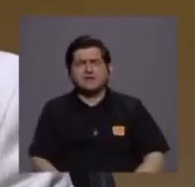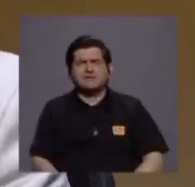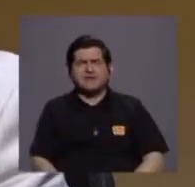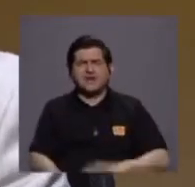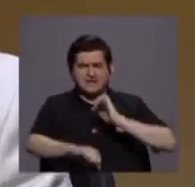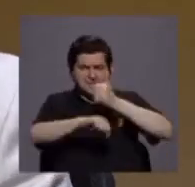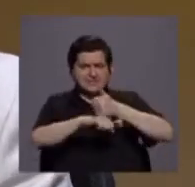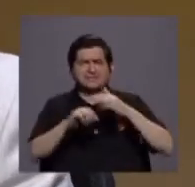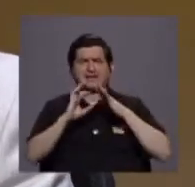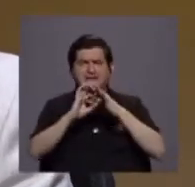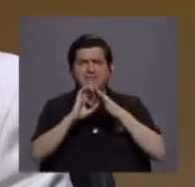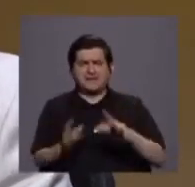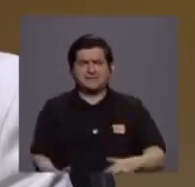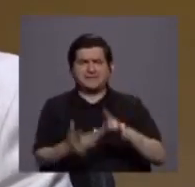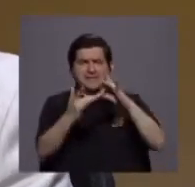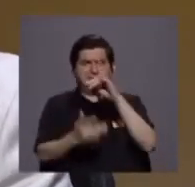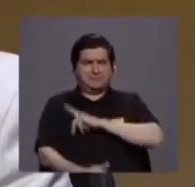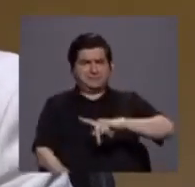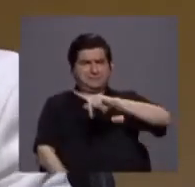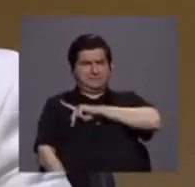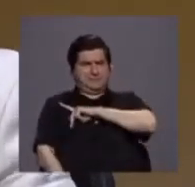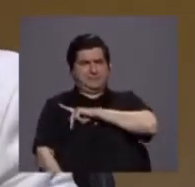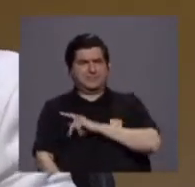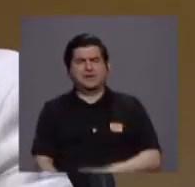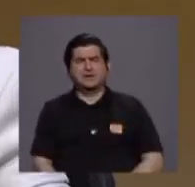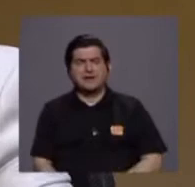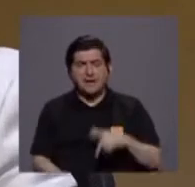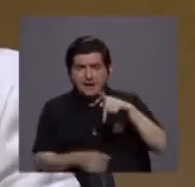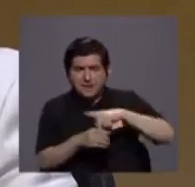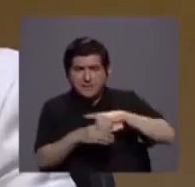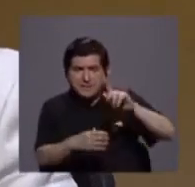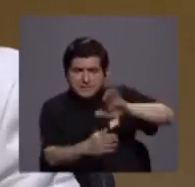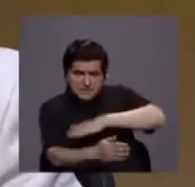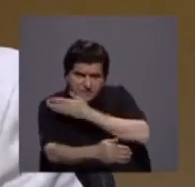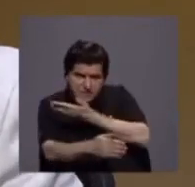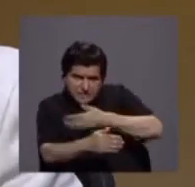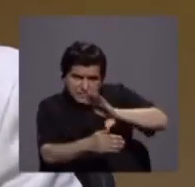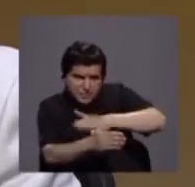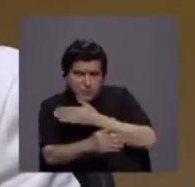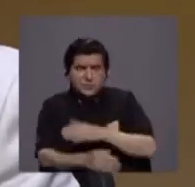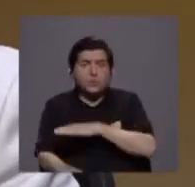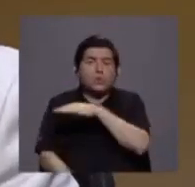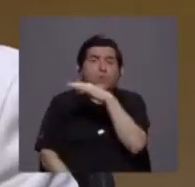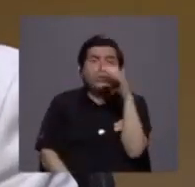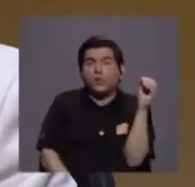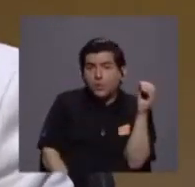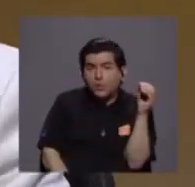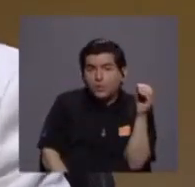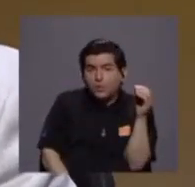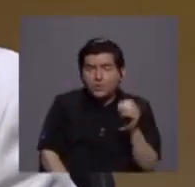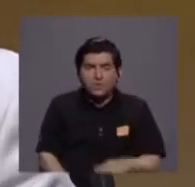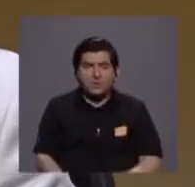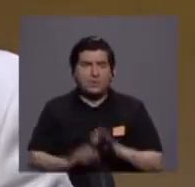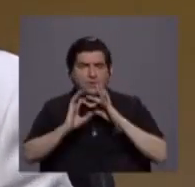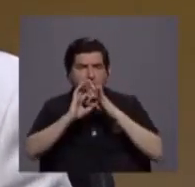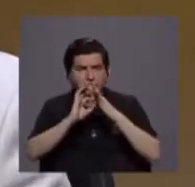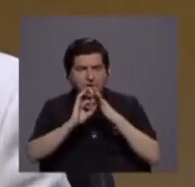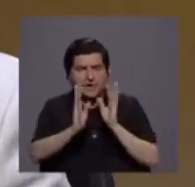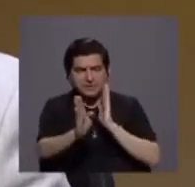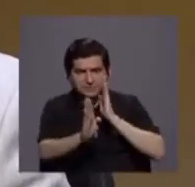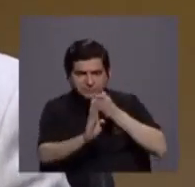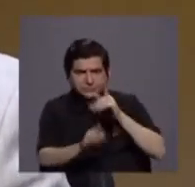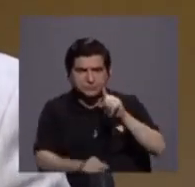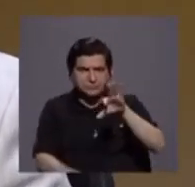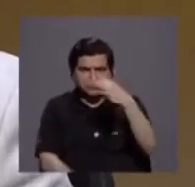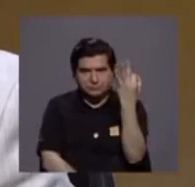relaciones muy particulares y muy personales cuando se involucran con la música o se relacionan con ella de